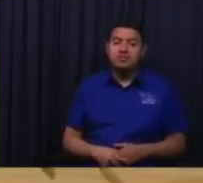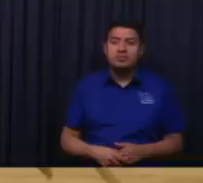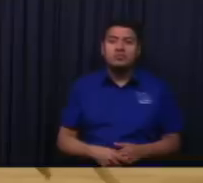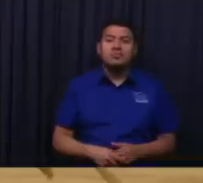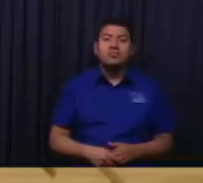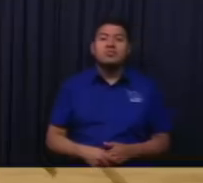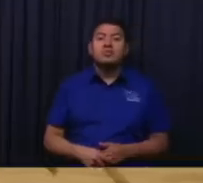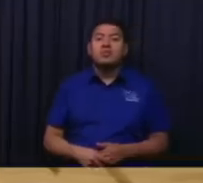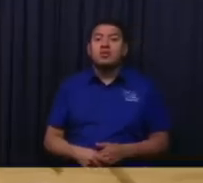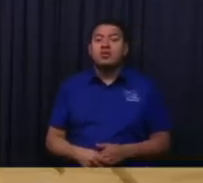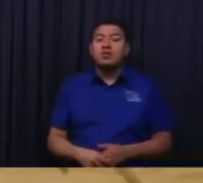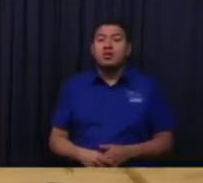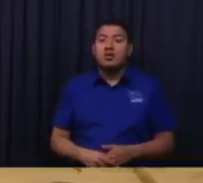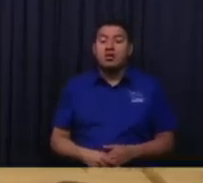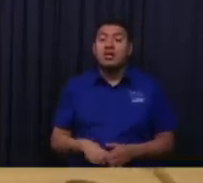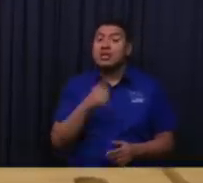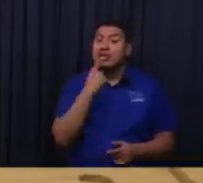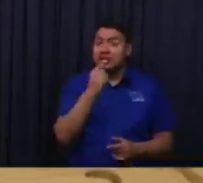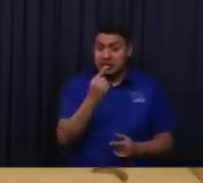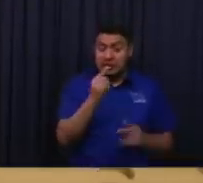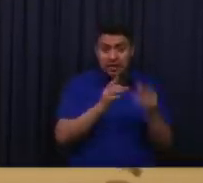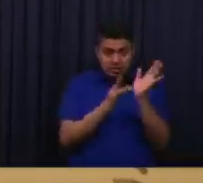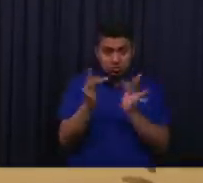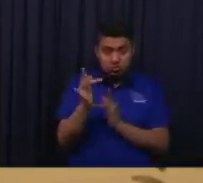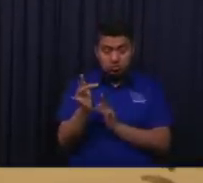yo traigo un mandamiento de mi Padre.